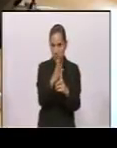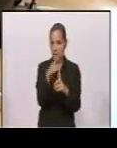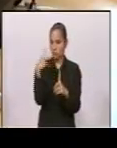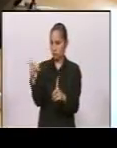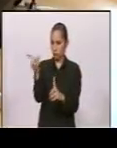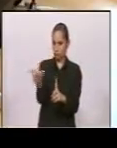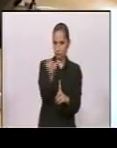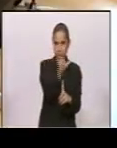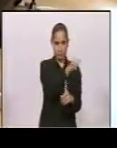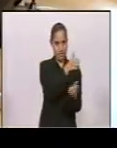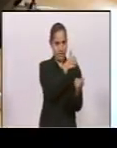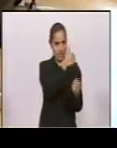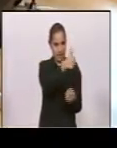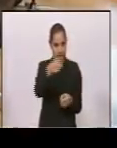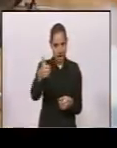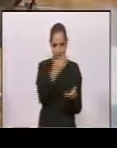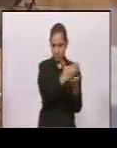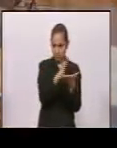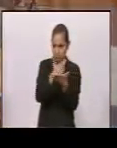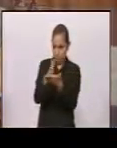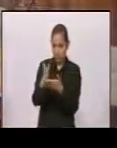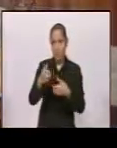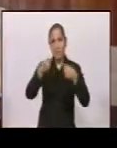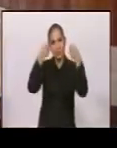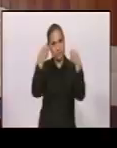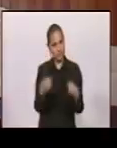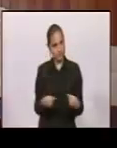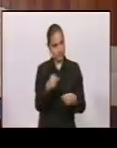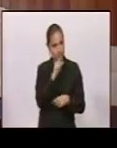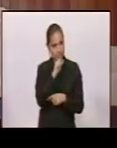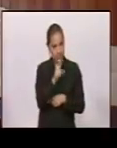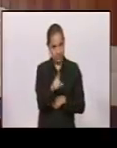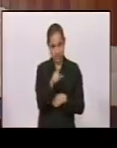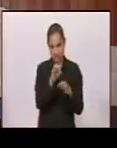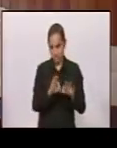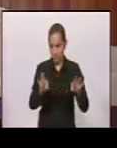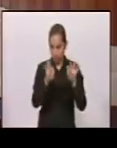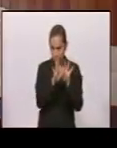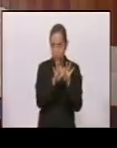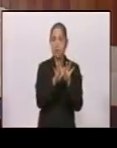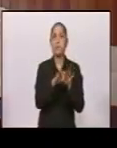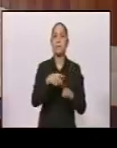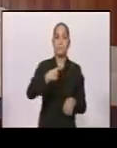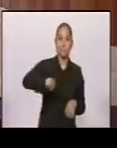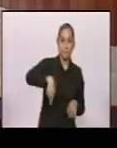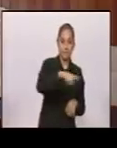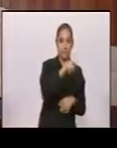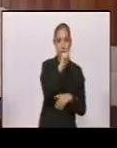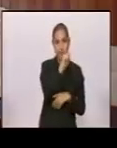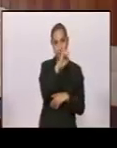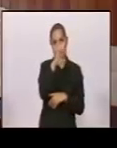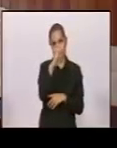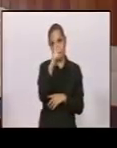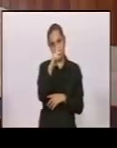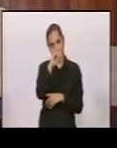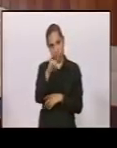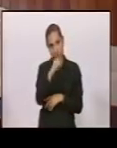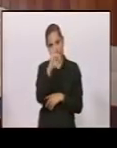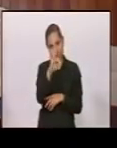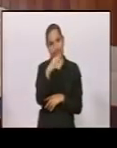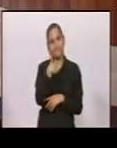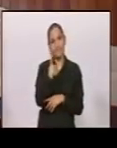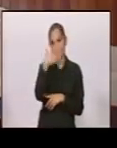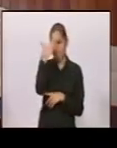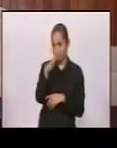y certeza, a los que la actuación del Tribunal Electoral sabemos que está